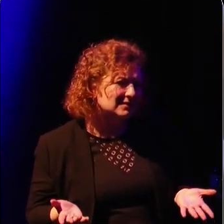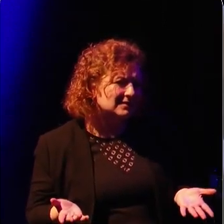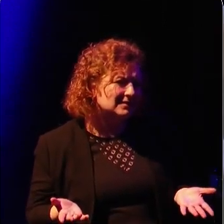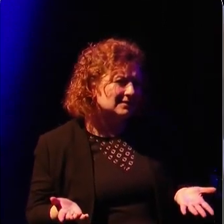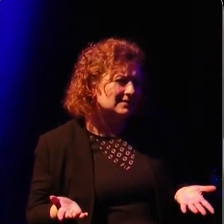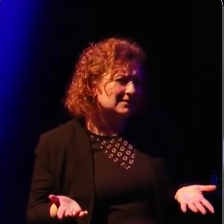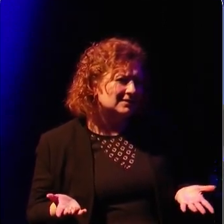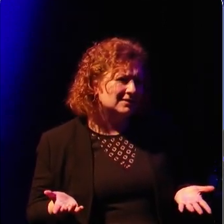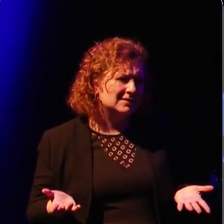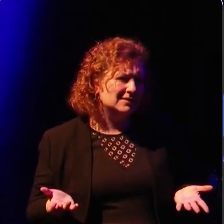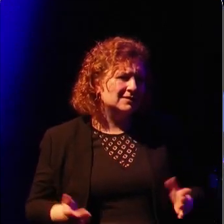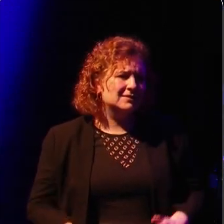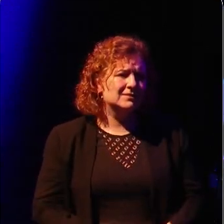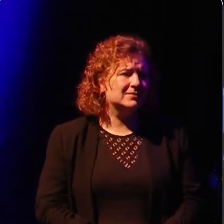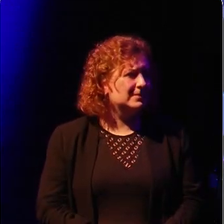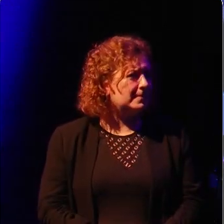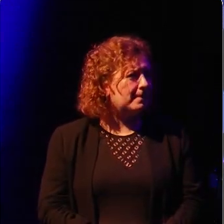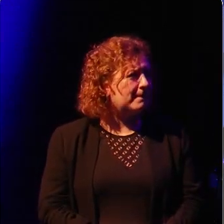que esto...